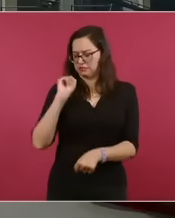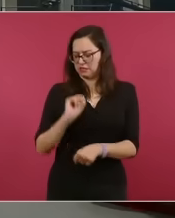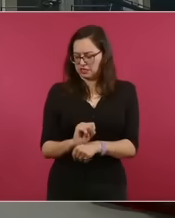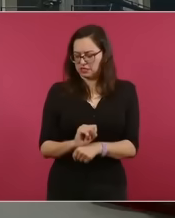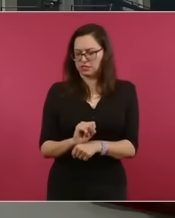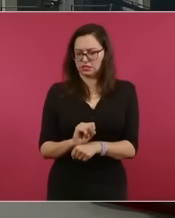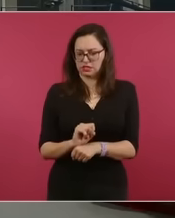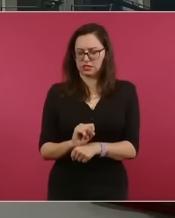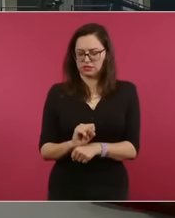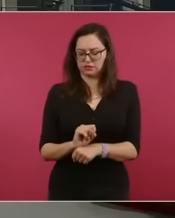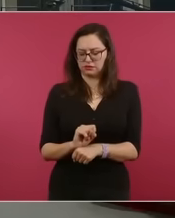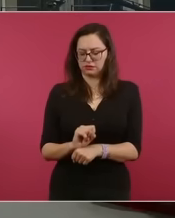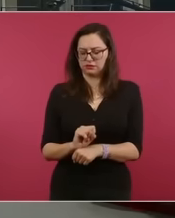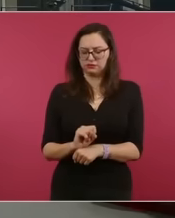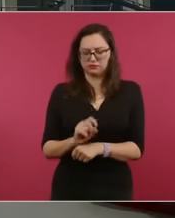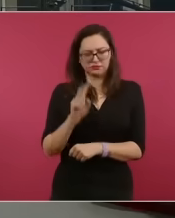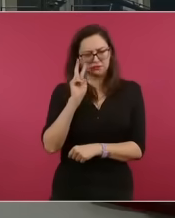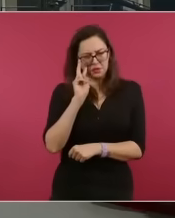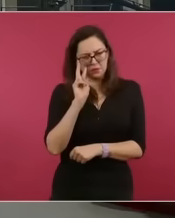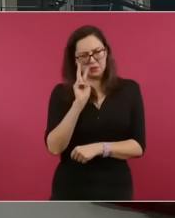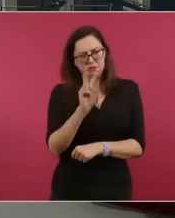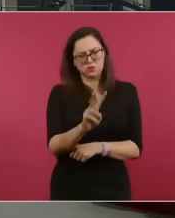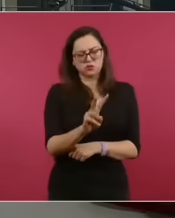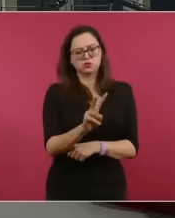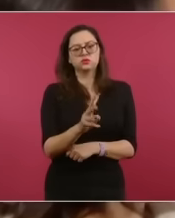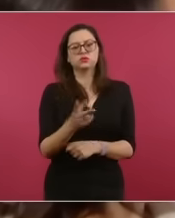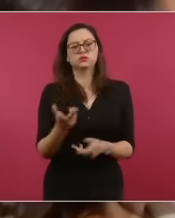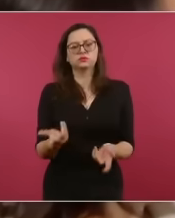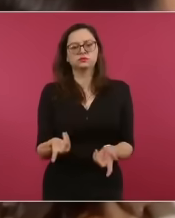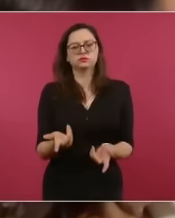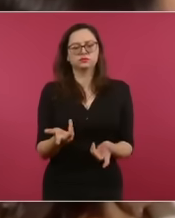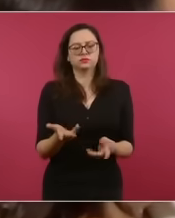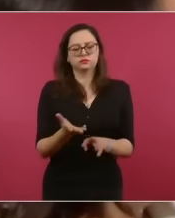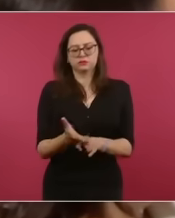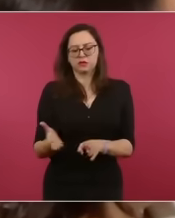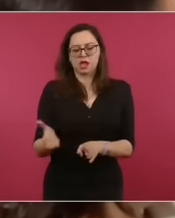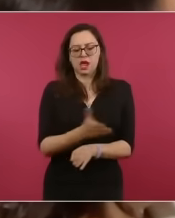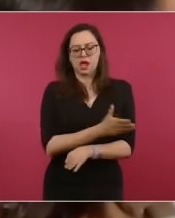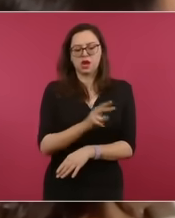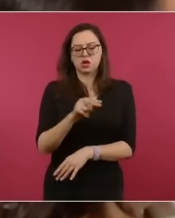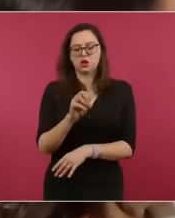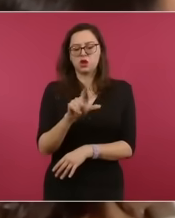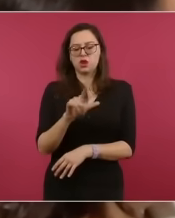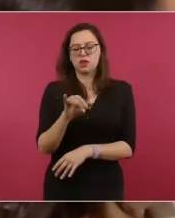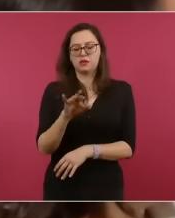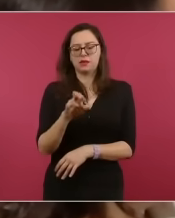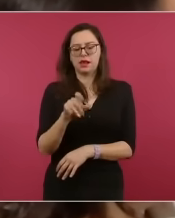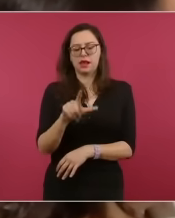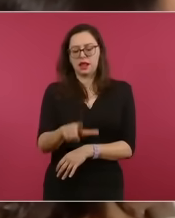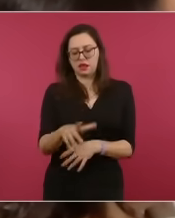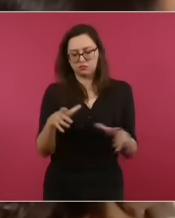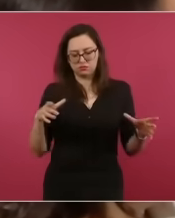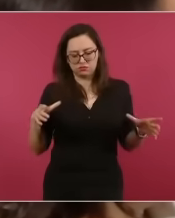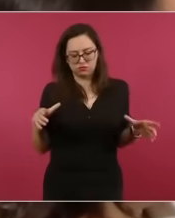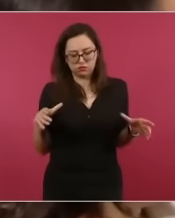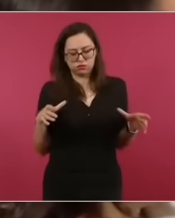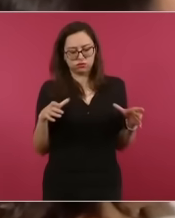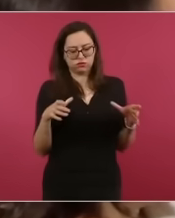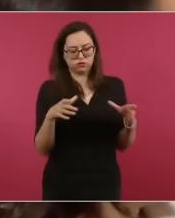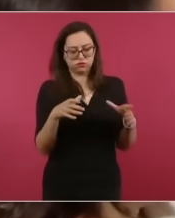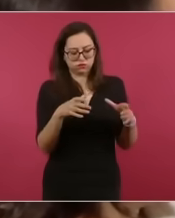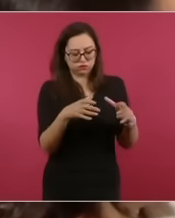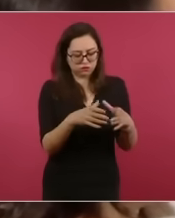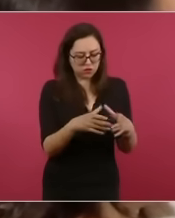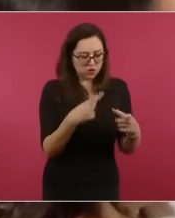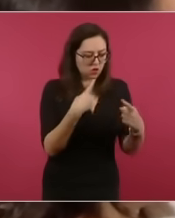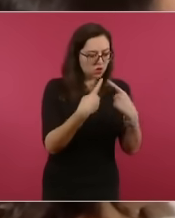de intelectuales y exfuncionarios de la era neoliberal que constituyeron una comisión COVID